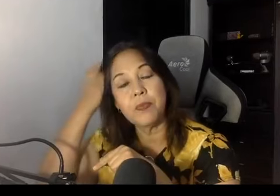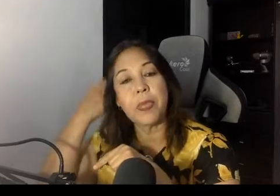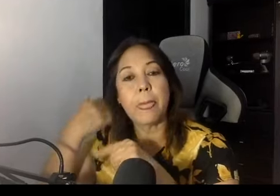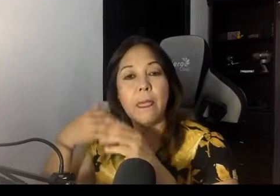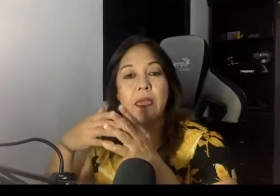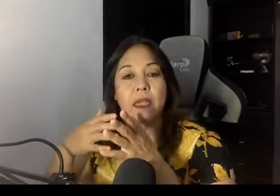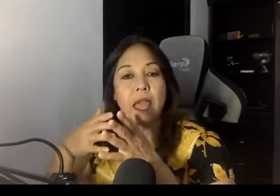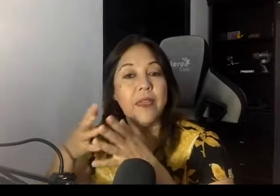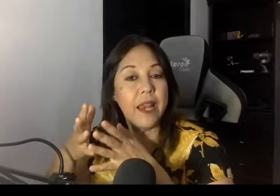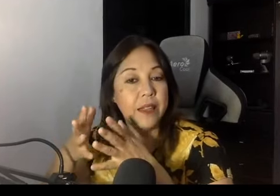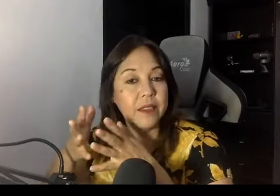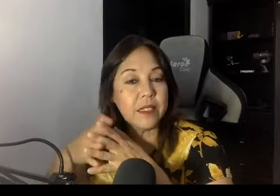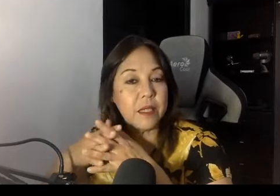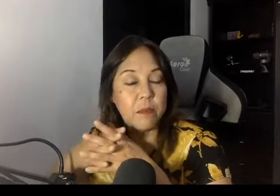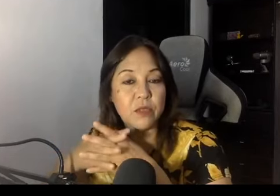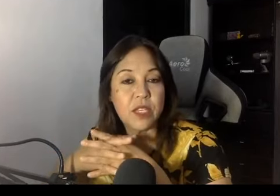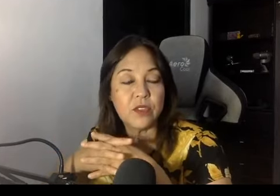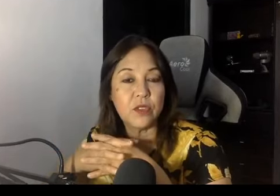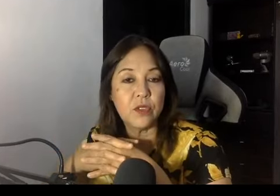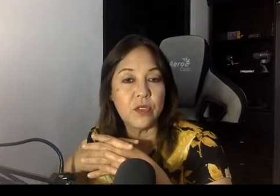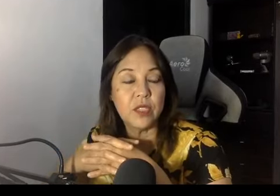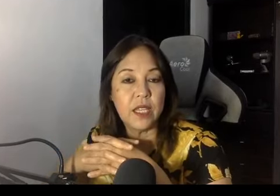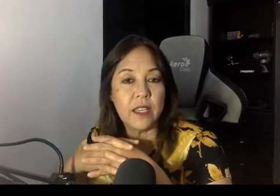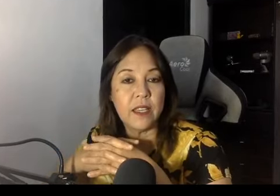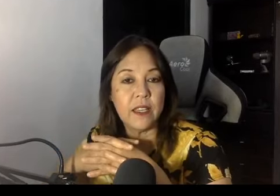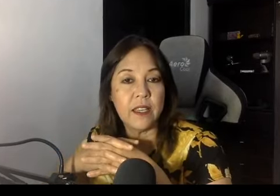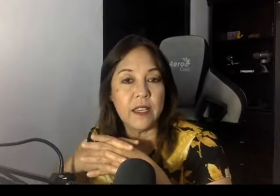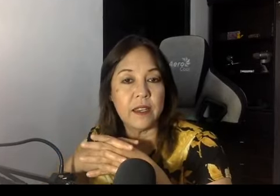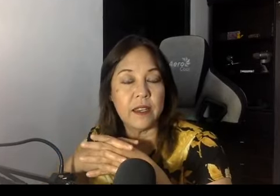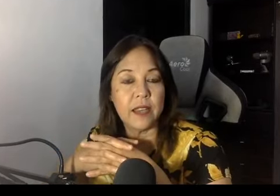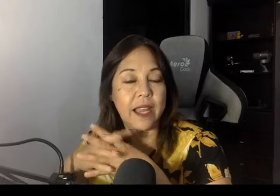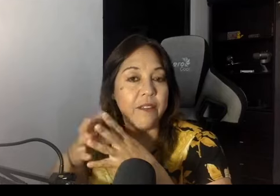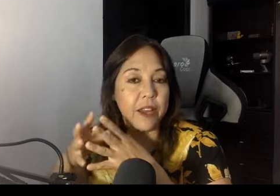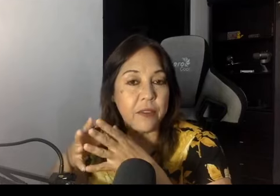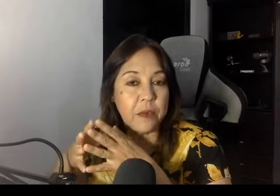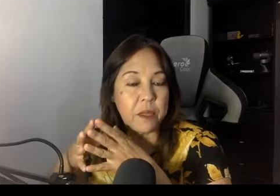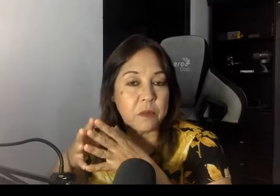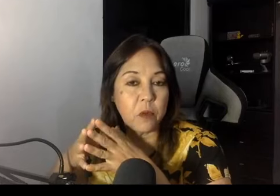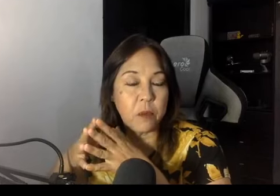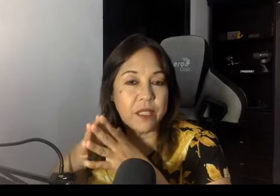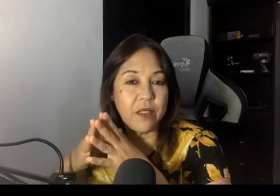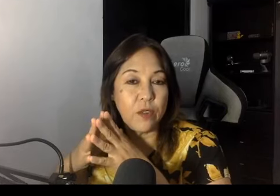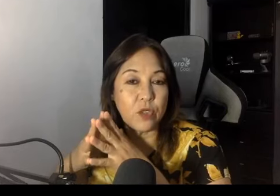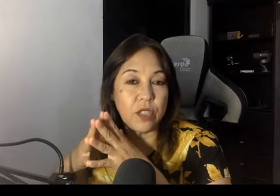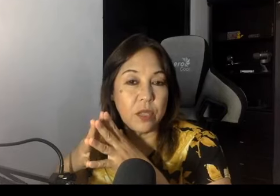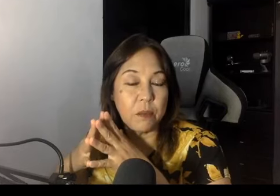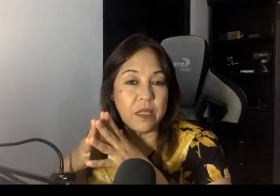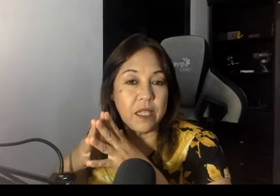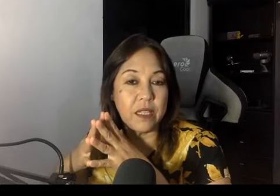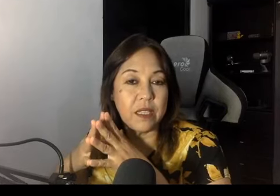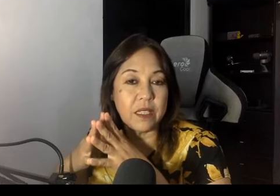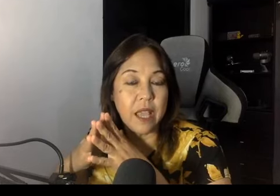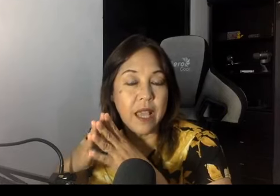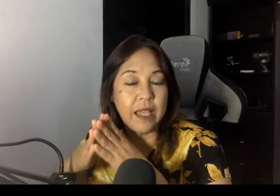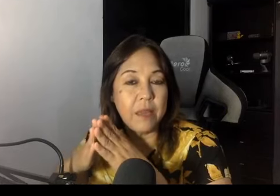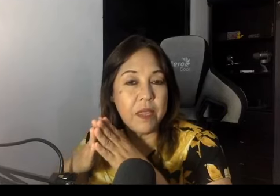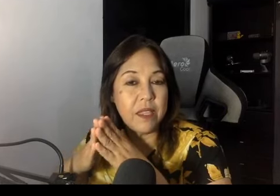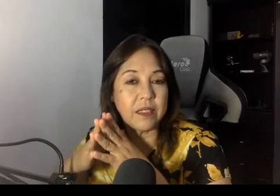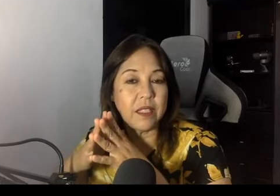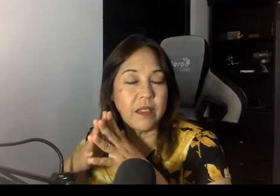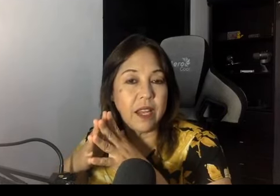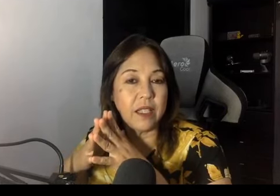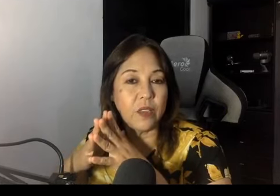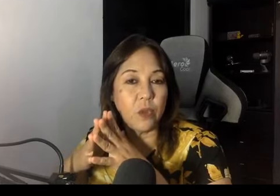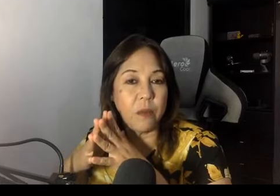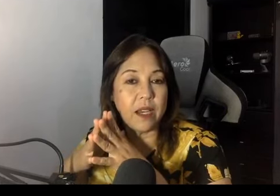se adelante este proceso de recabar firmas por parte de los independientes, ¿qué